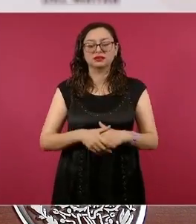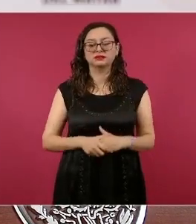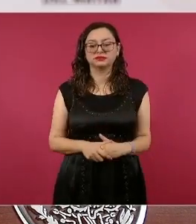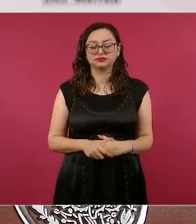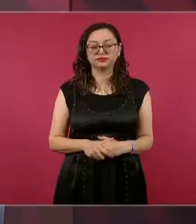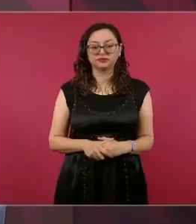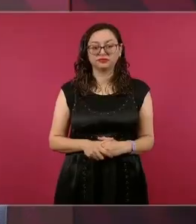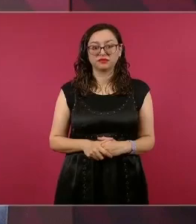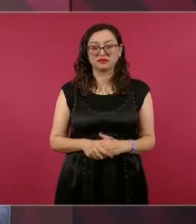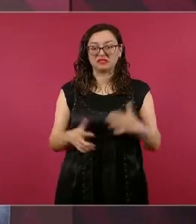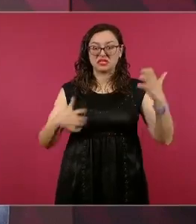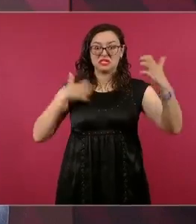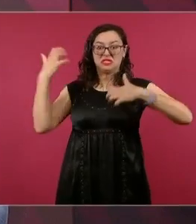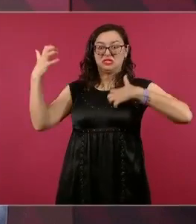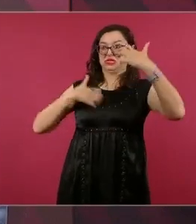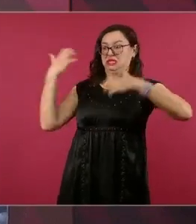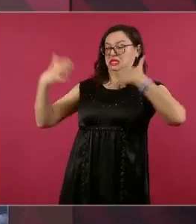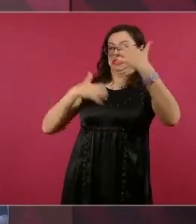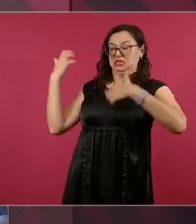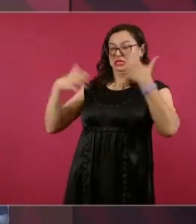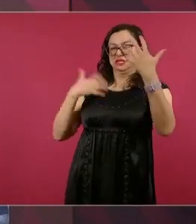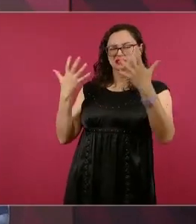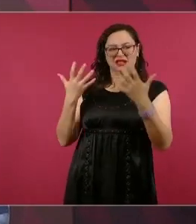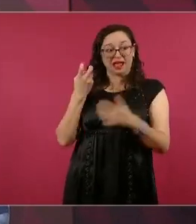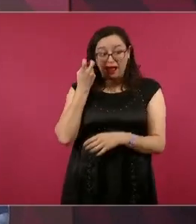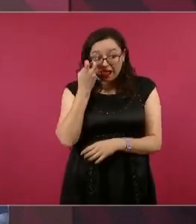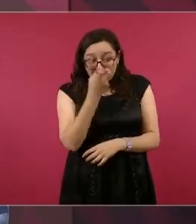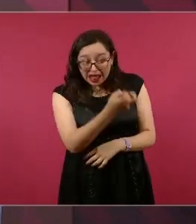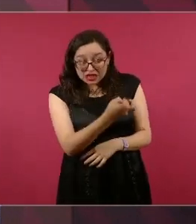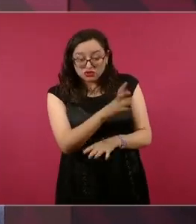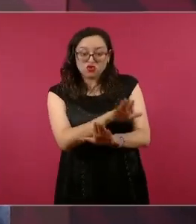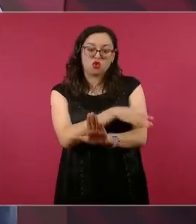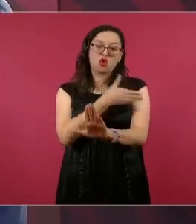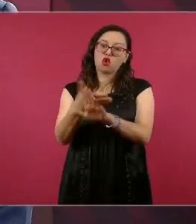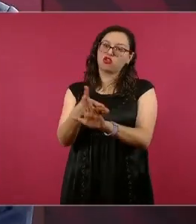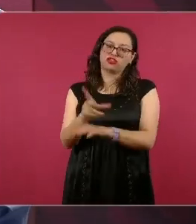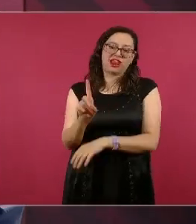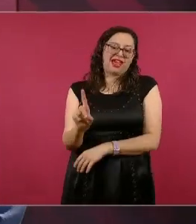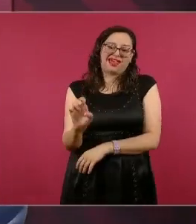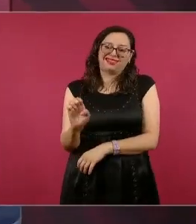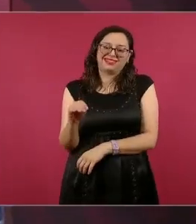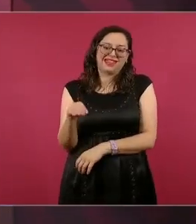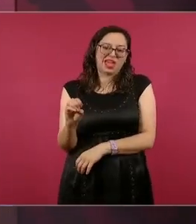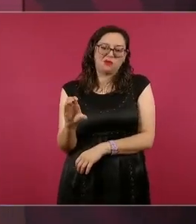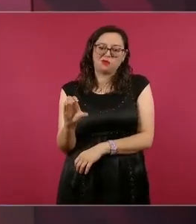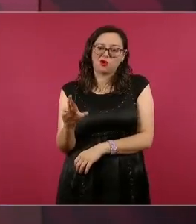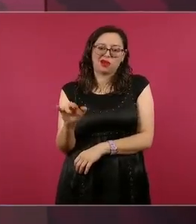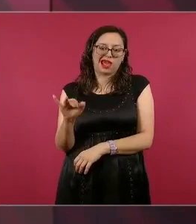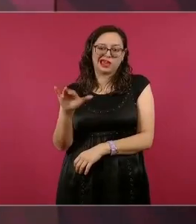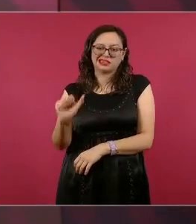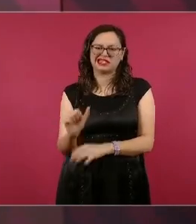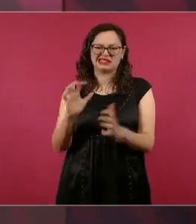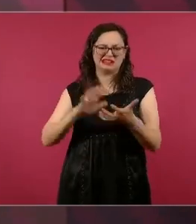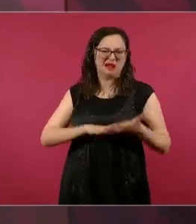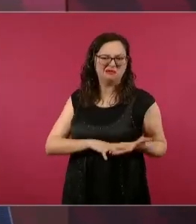usa la violencia no es demócrata. El que apuesta a la violencia